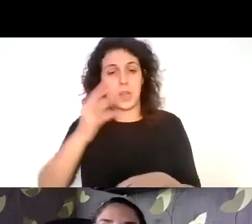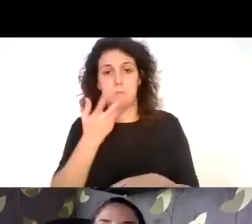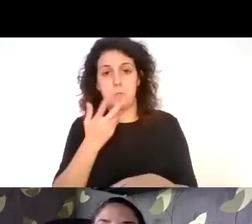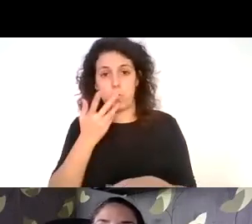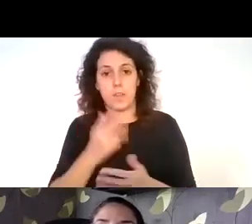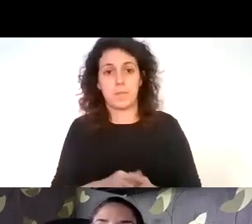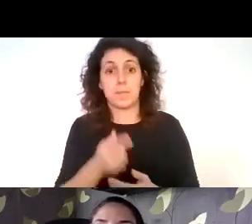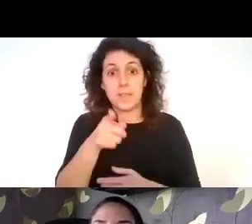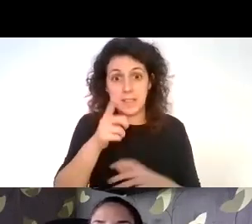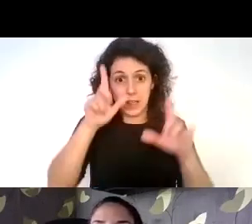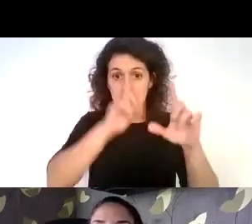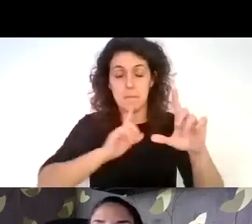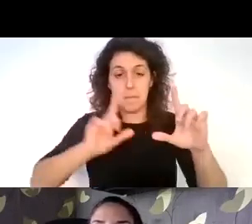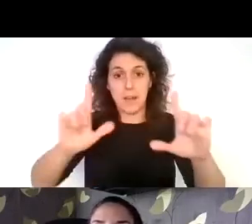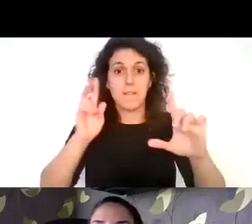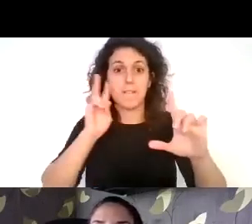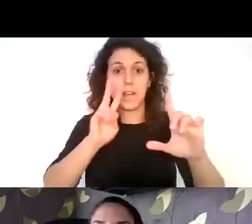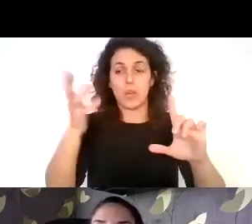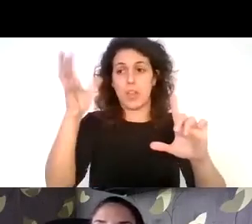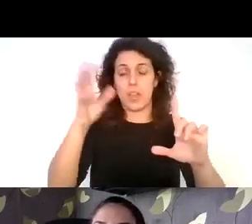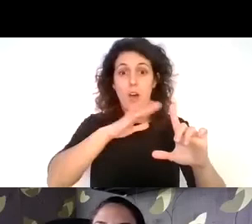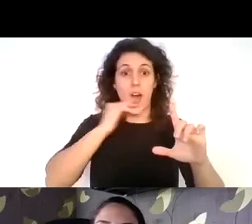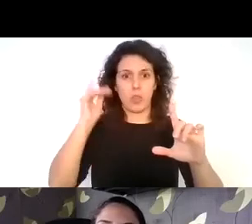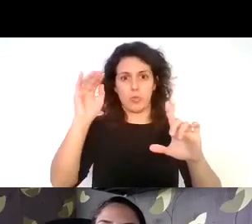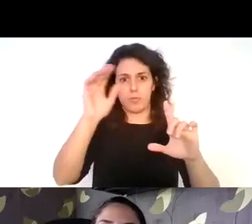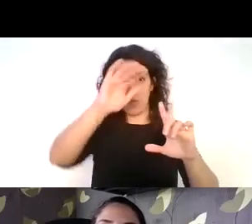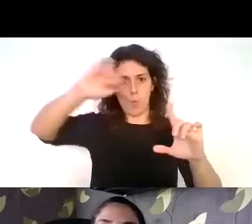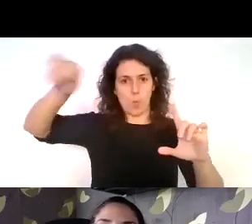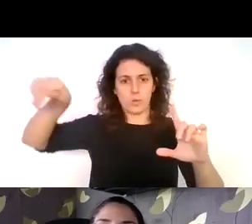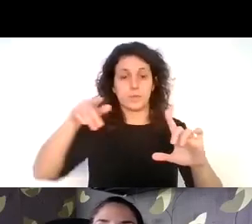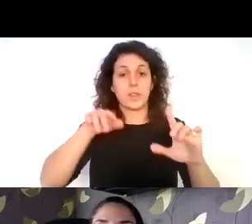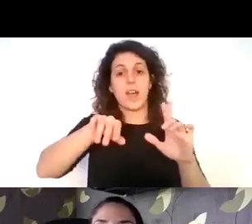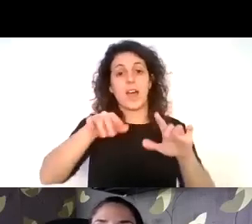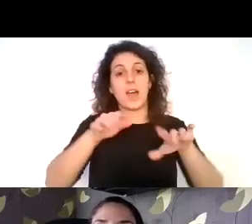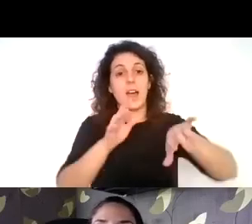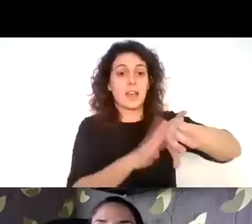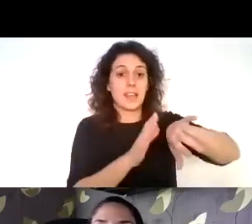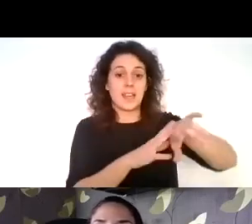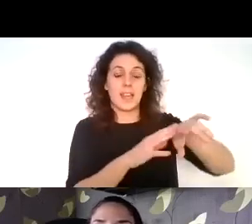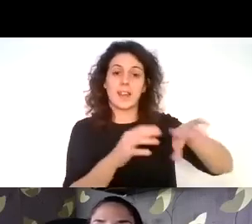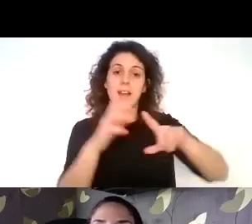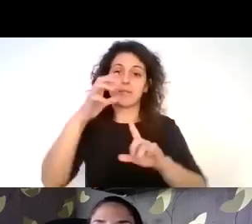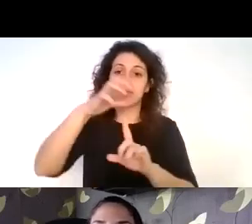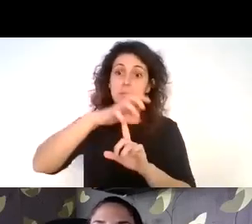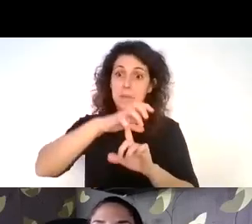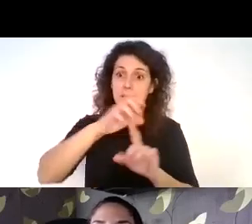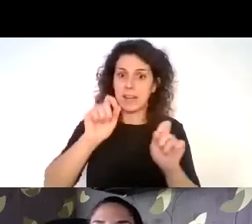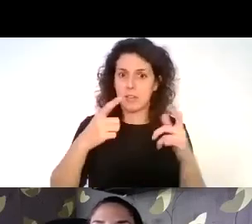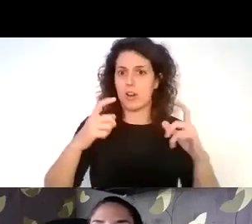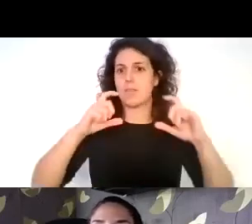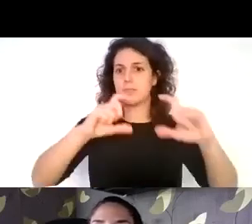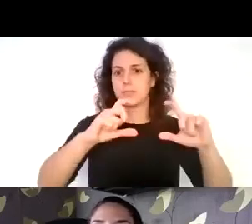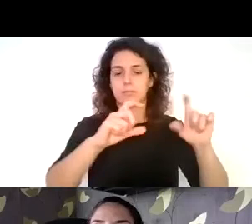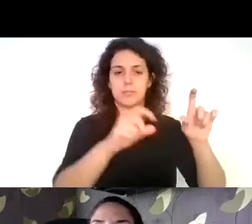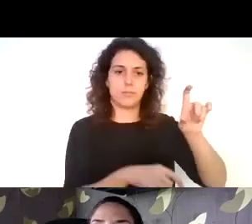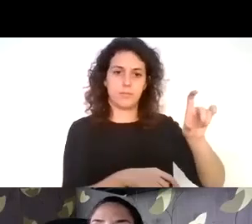imagen observamos un cielo despejado en color azul. A la izquierda se aprecia el rótulo que dice Parque Nacional Volcán Barú. Cima del